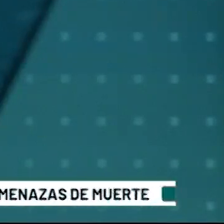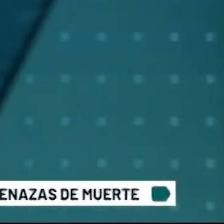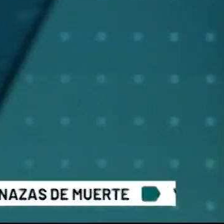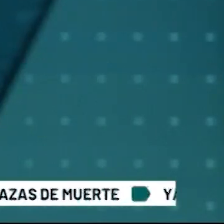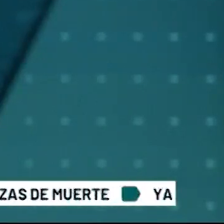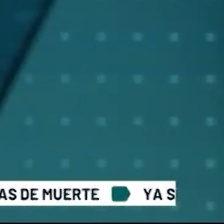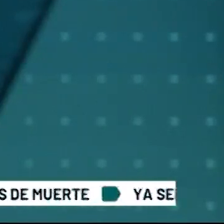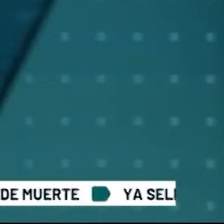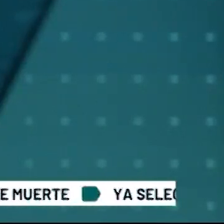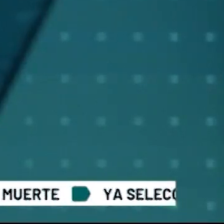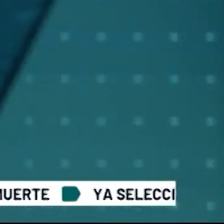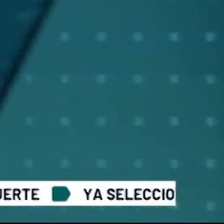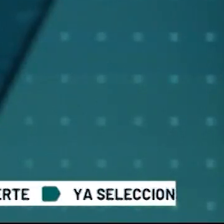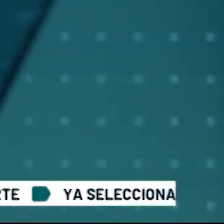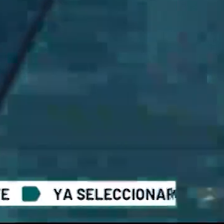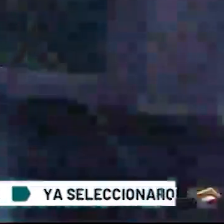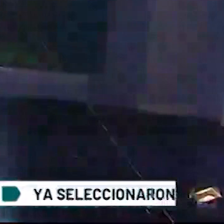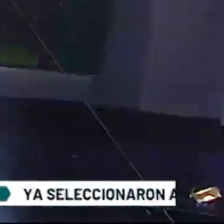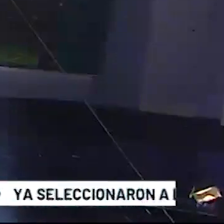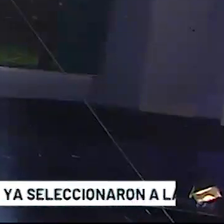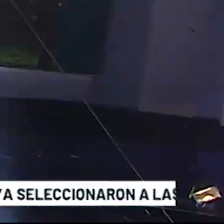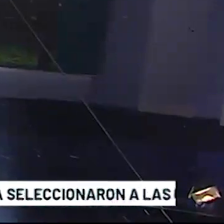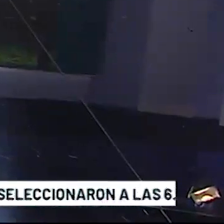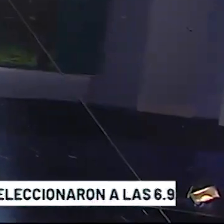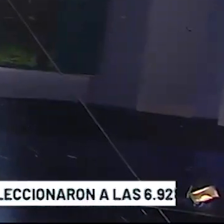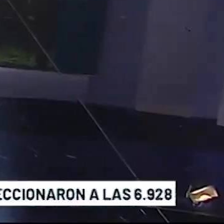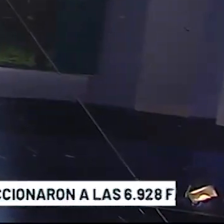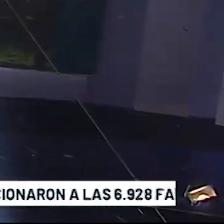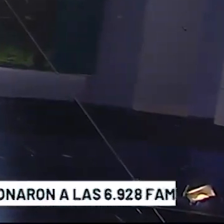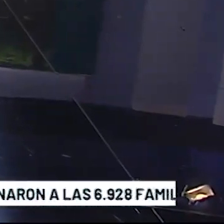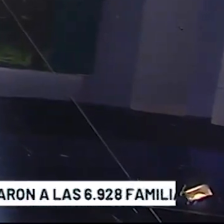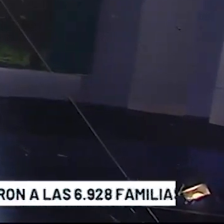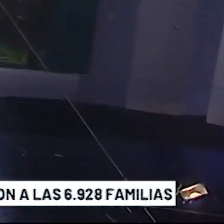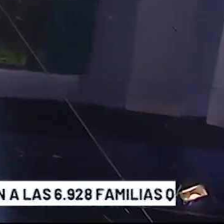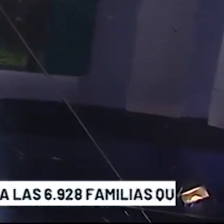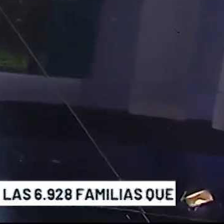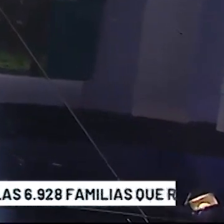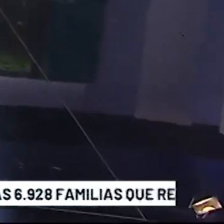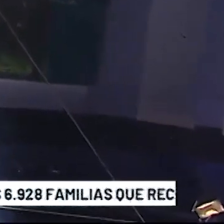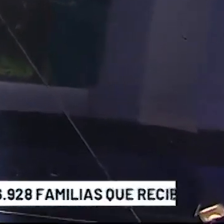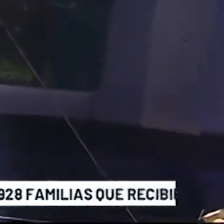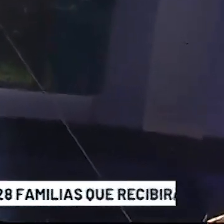Medellín detalles a esta hora con Alfonso López Alfonso buenas tardes y adelante lo